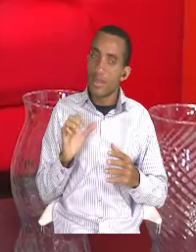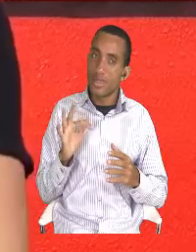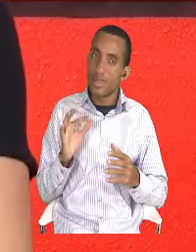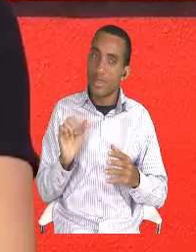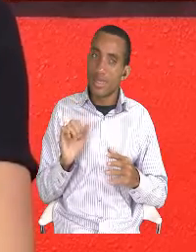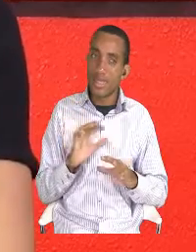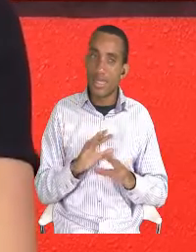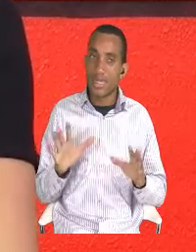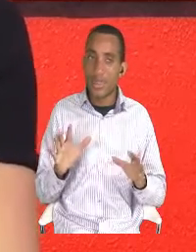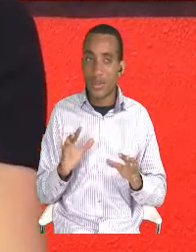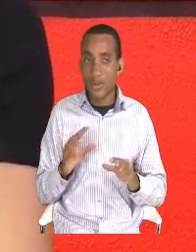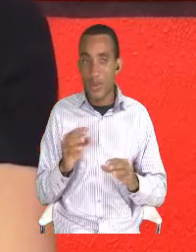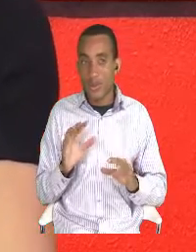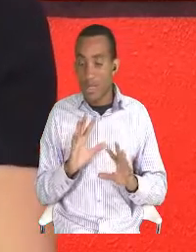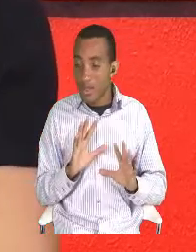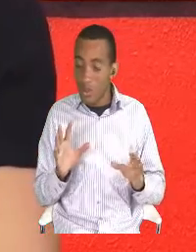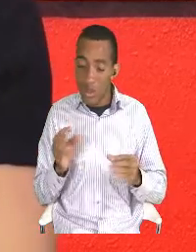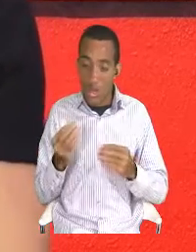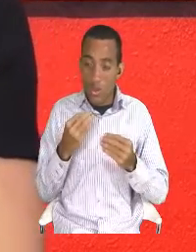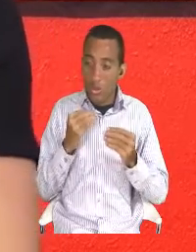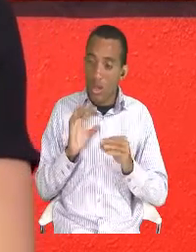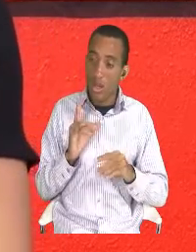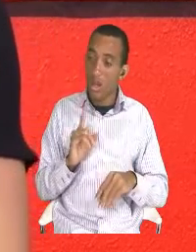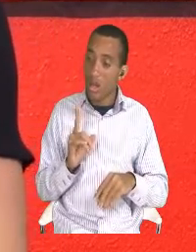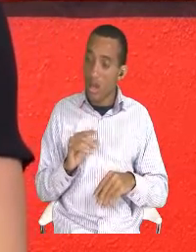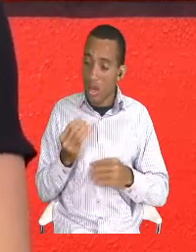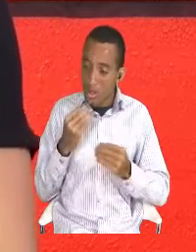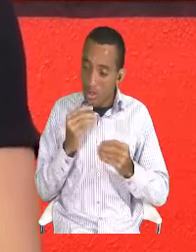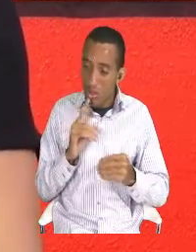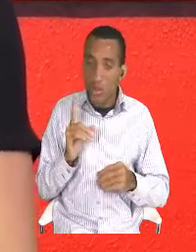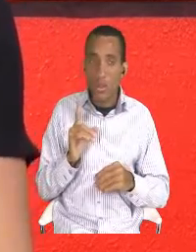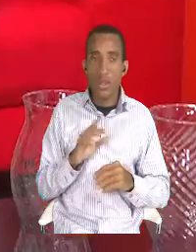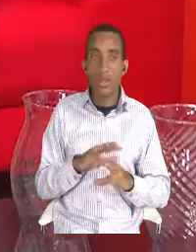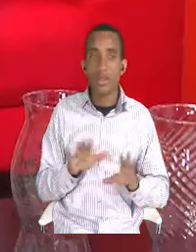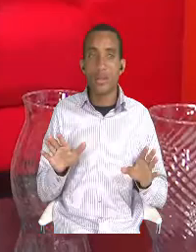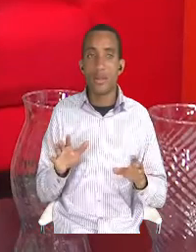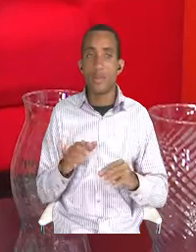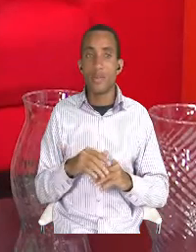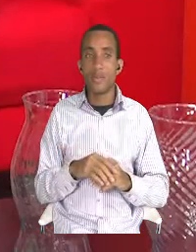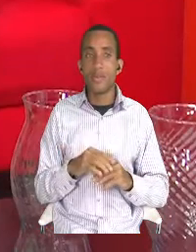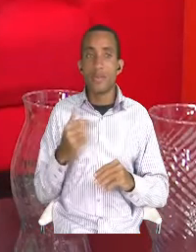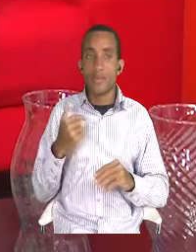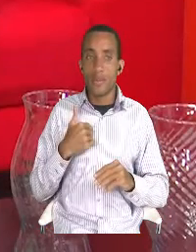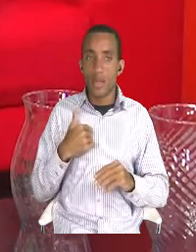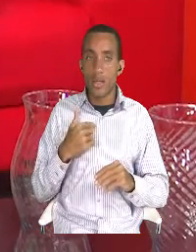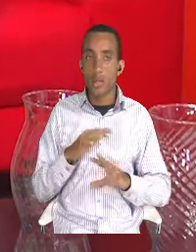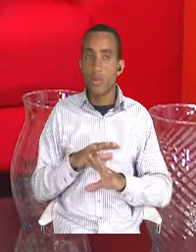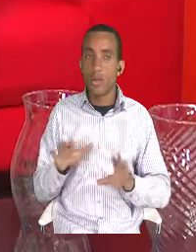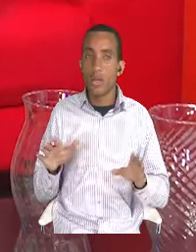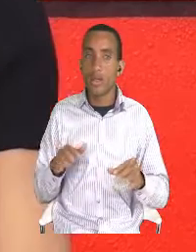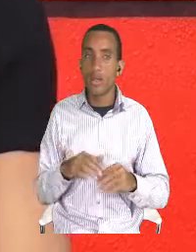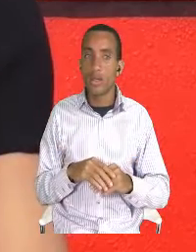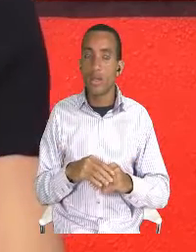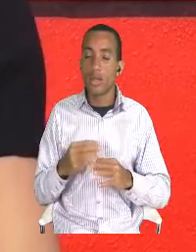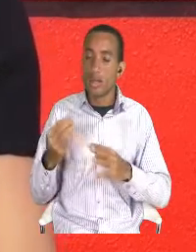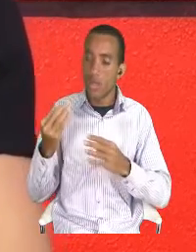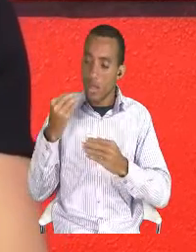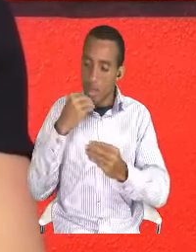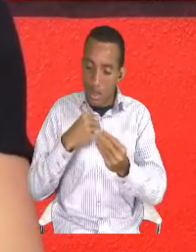¿vas a hacer dieta? Uy, ¿no vas a comer esto? Uy, no. Es como cohibirte, ¿no? Yo más voy encaminada es aprender a